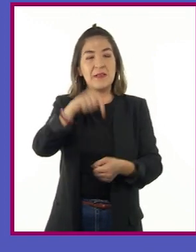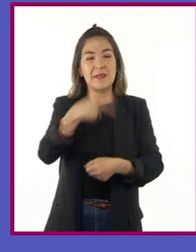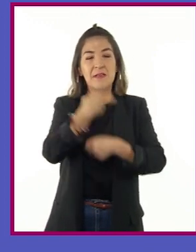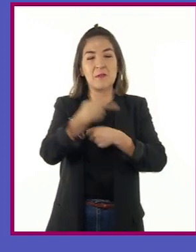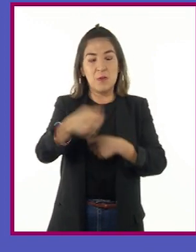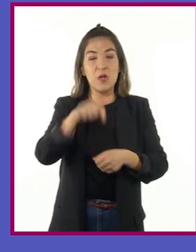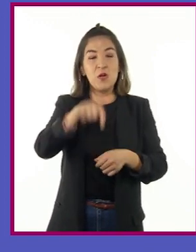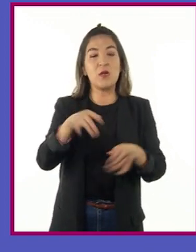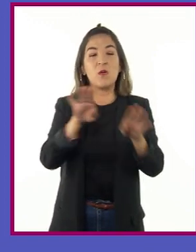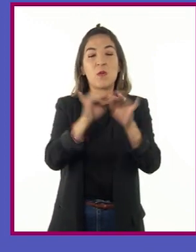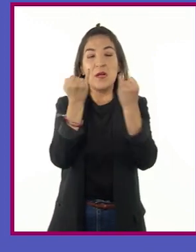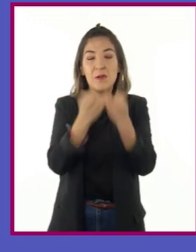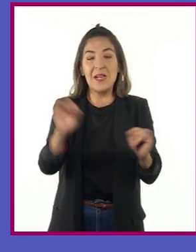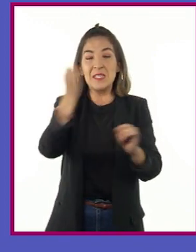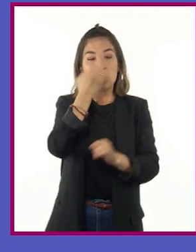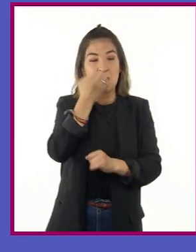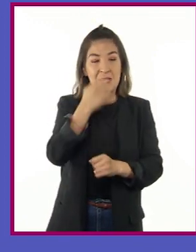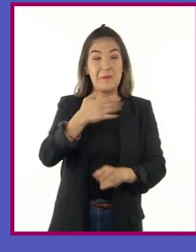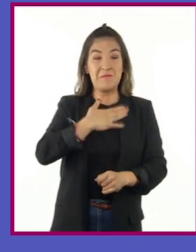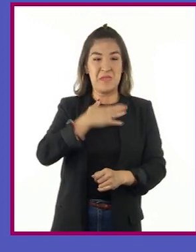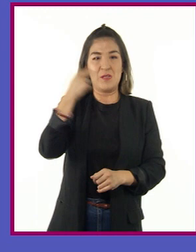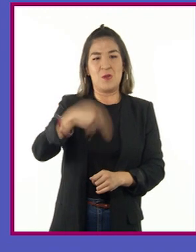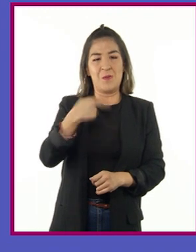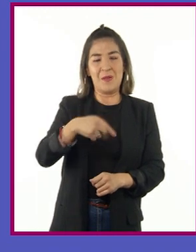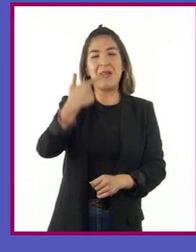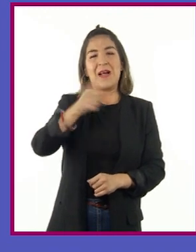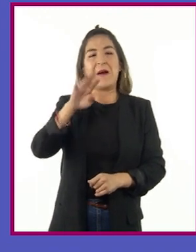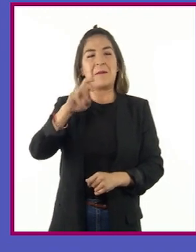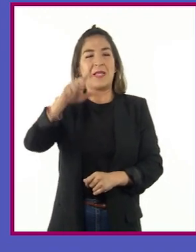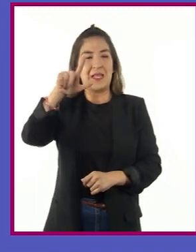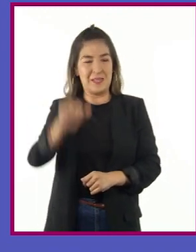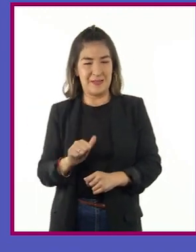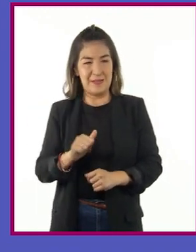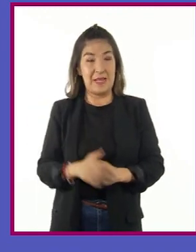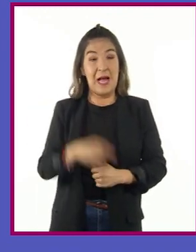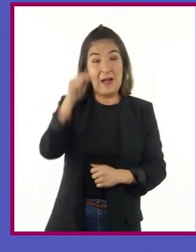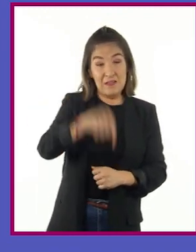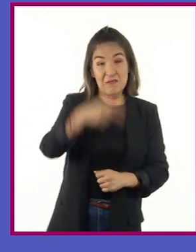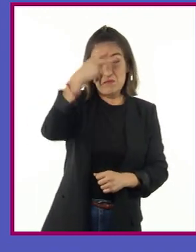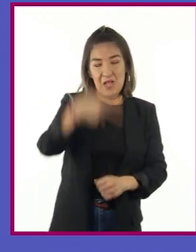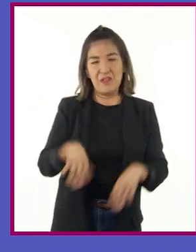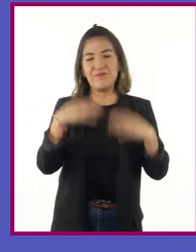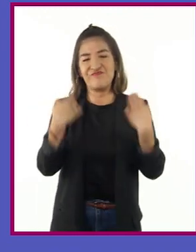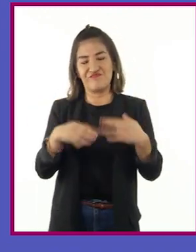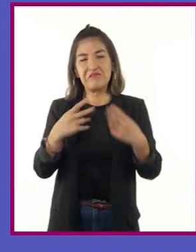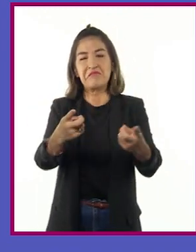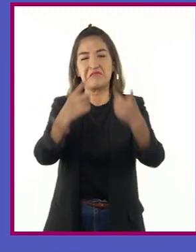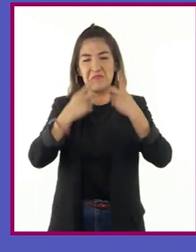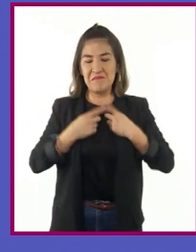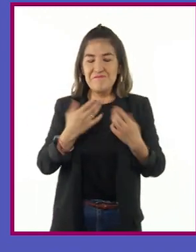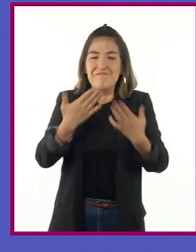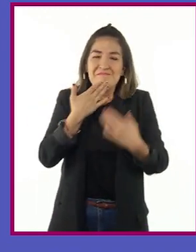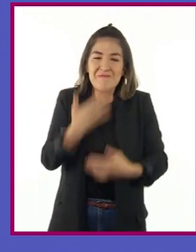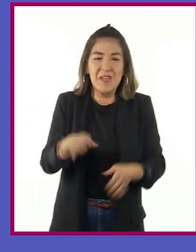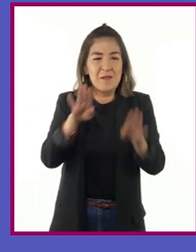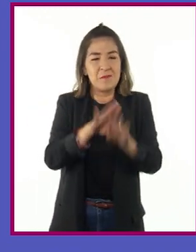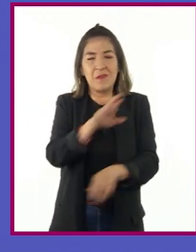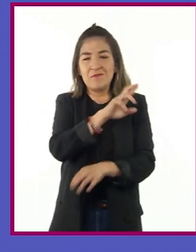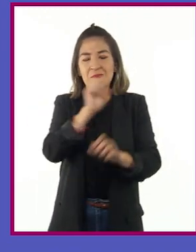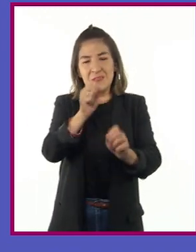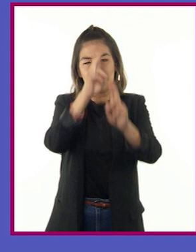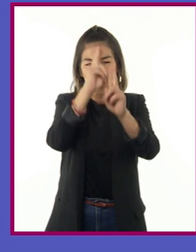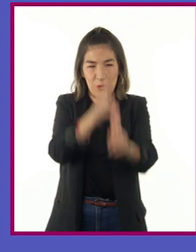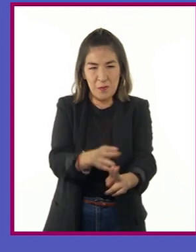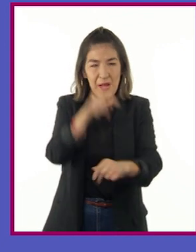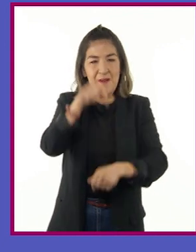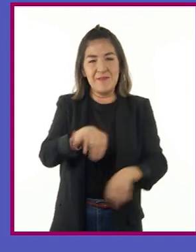nombre literario, Gabriela Mistral. México me ha dado las consideraciones más honrosas que he